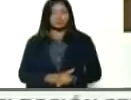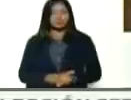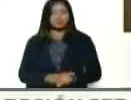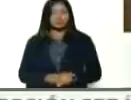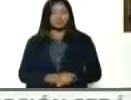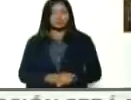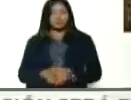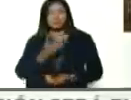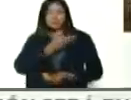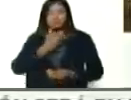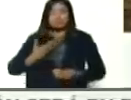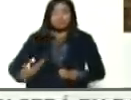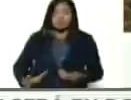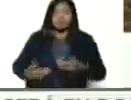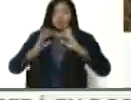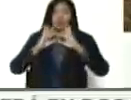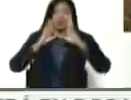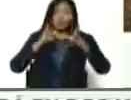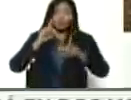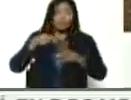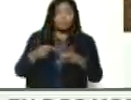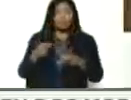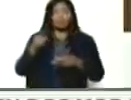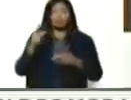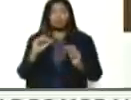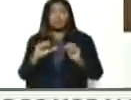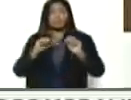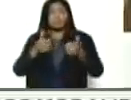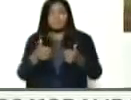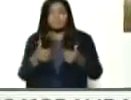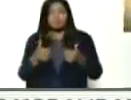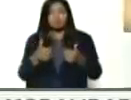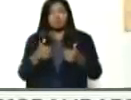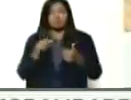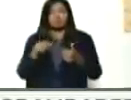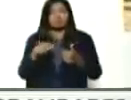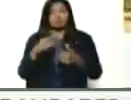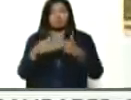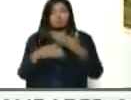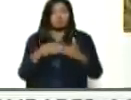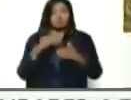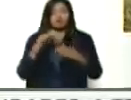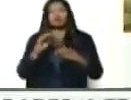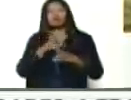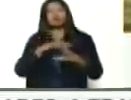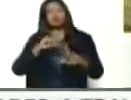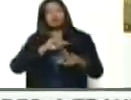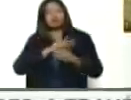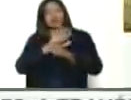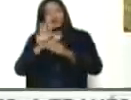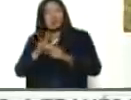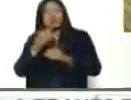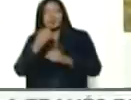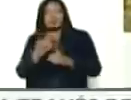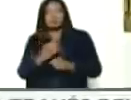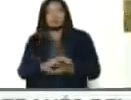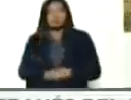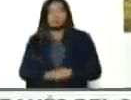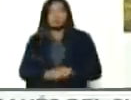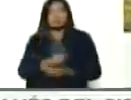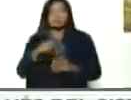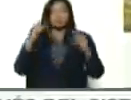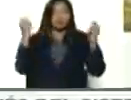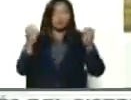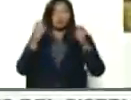presidente comentarle que como usted comenzó este balance del joven nosotros también queremos decirles que esto es una